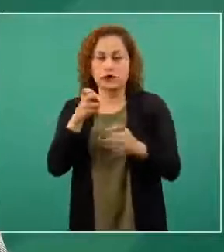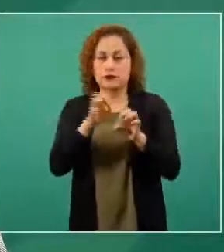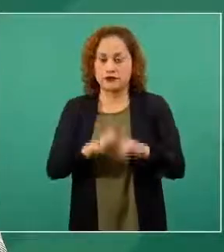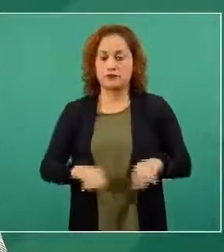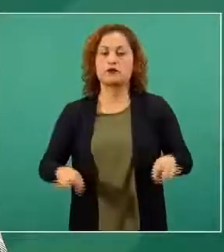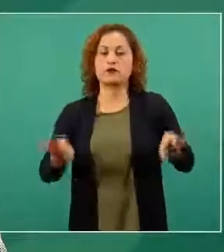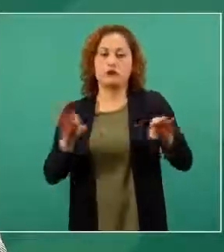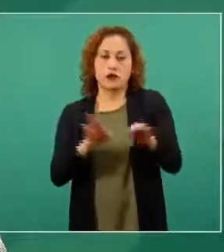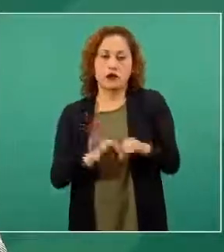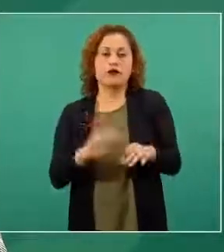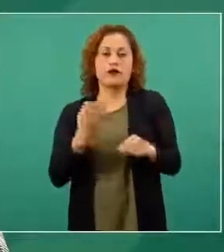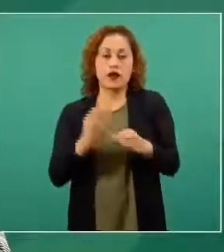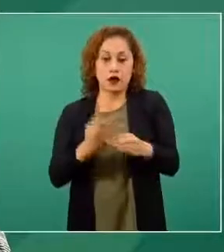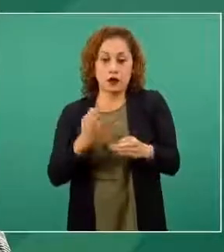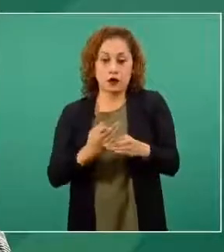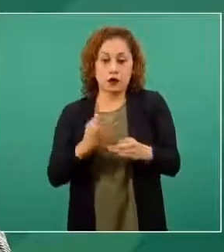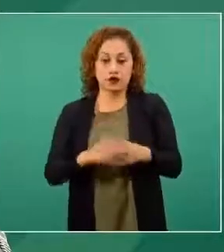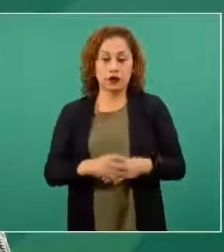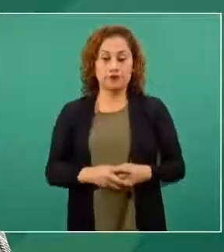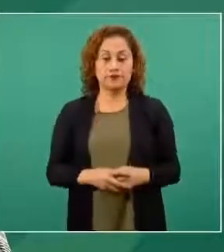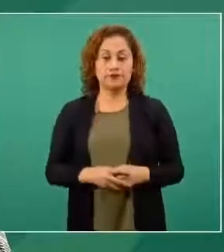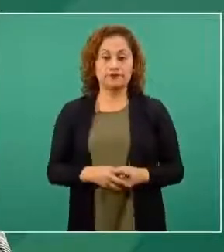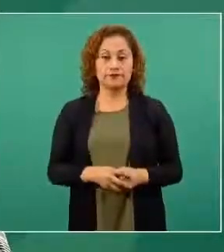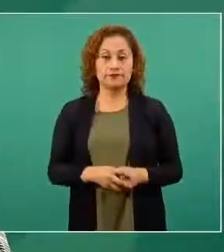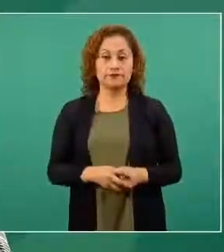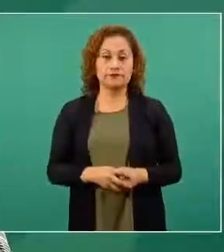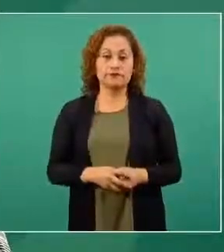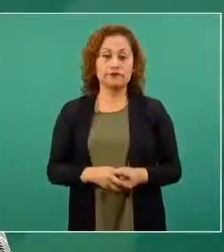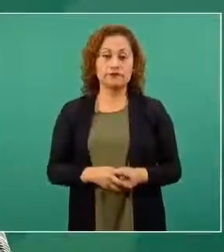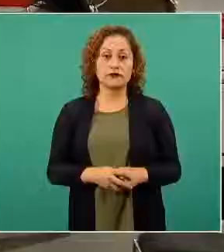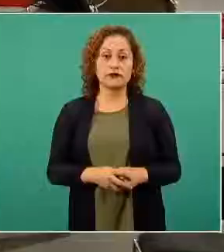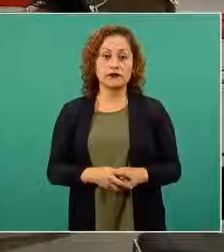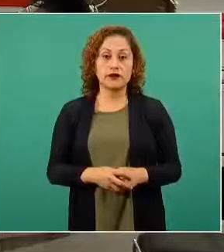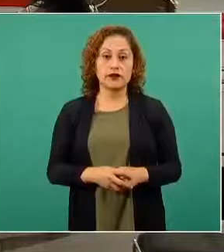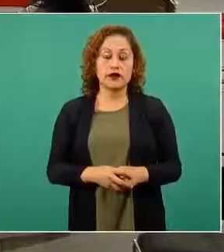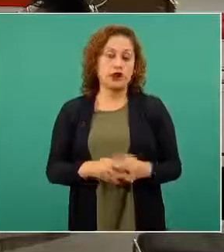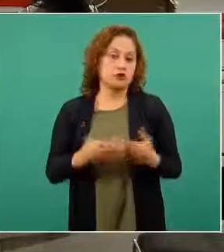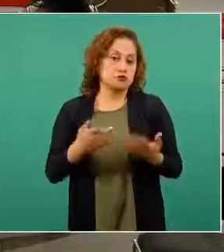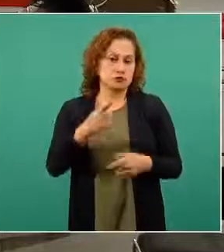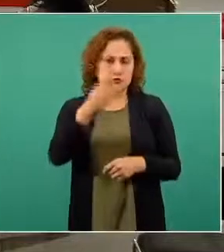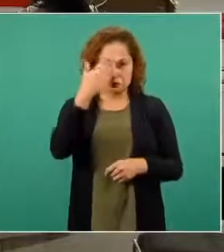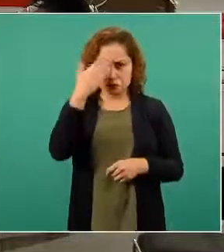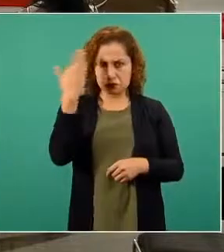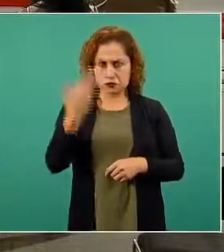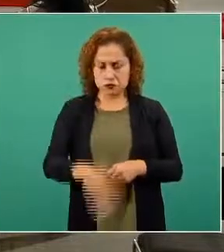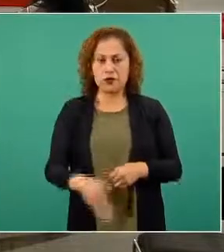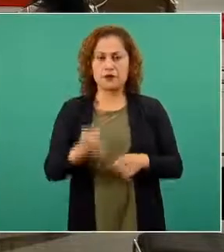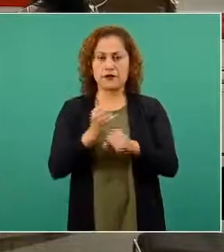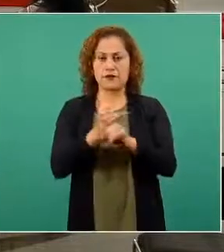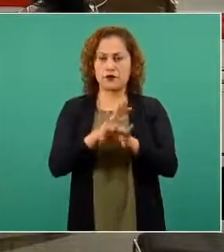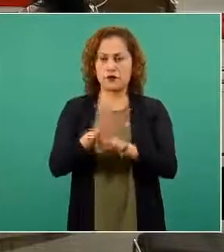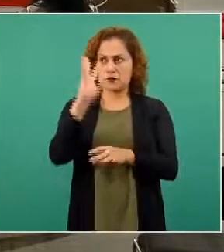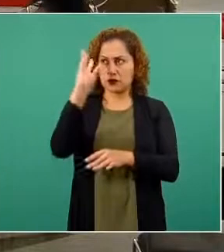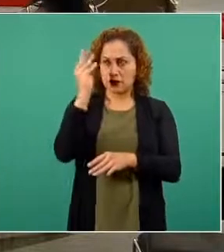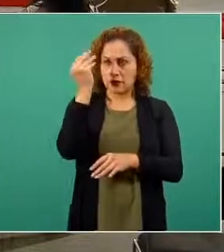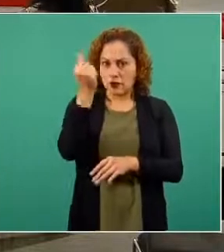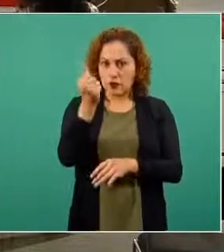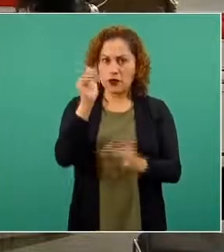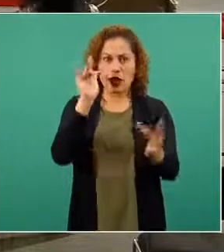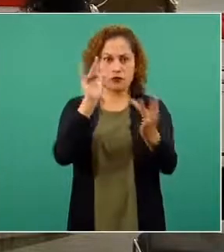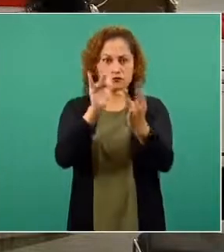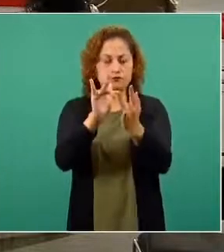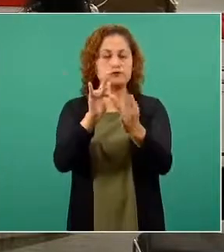este momento que toda esta parte de la tecnología y de pues el abordaje digital es